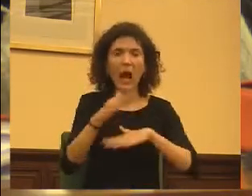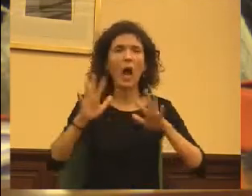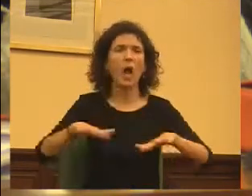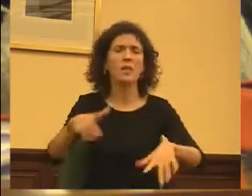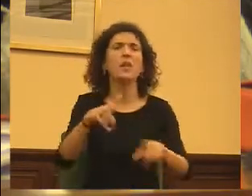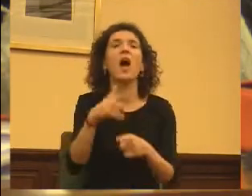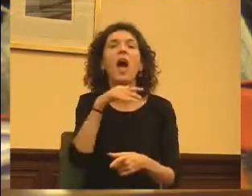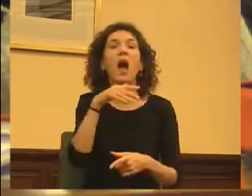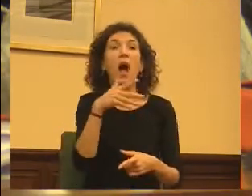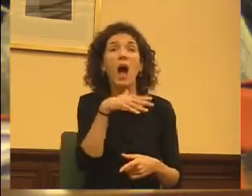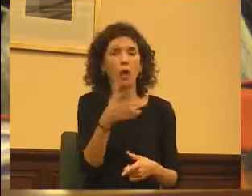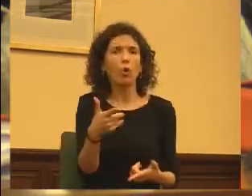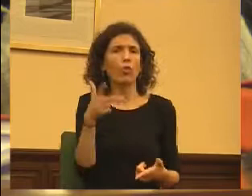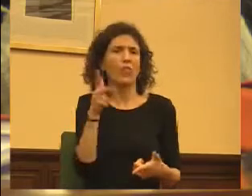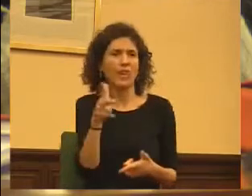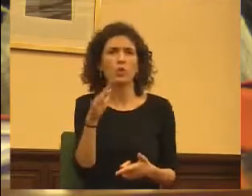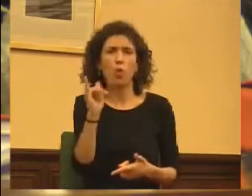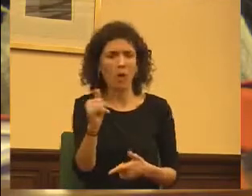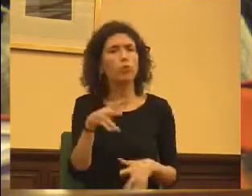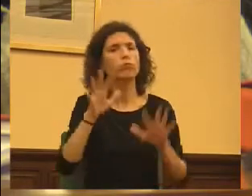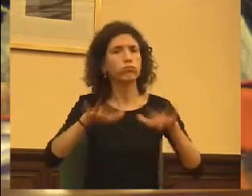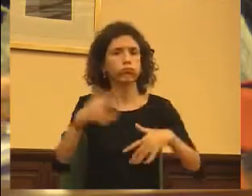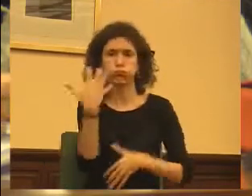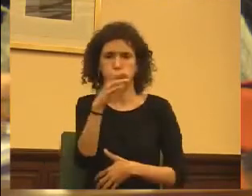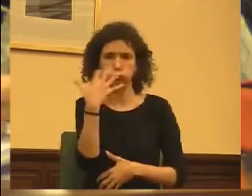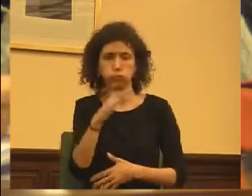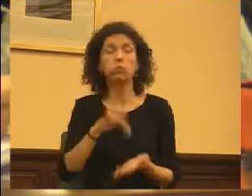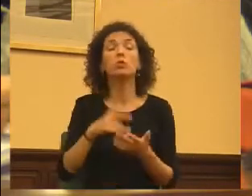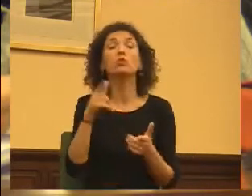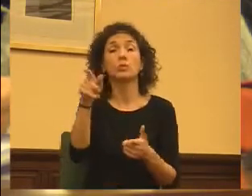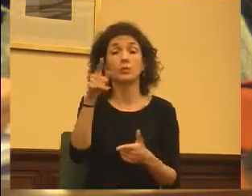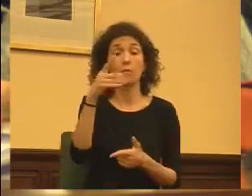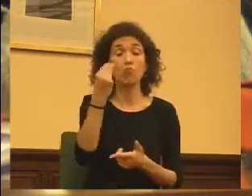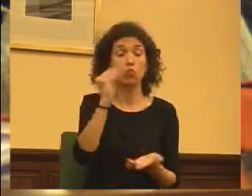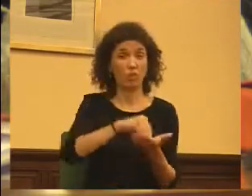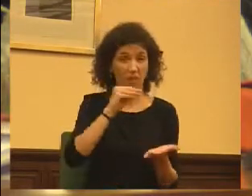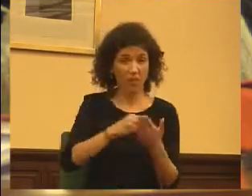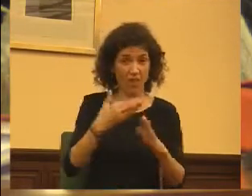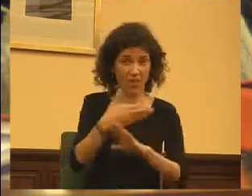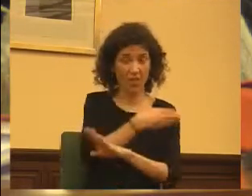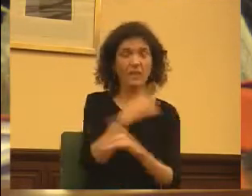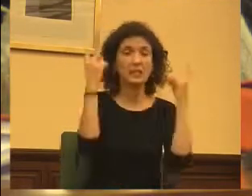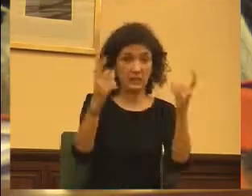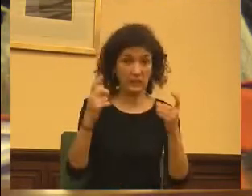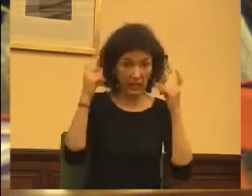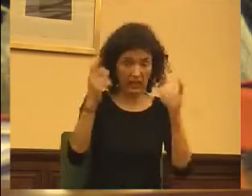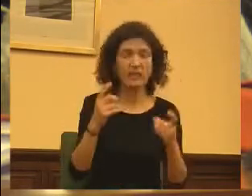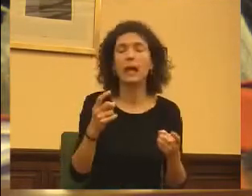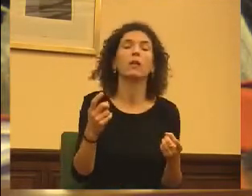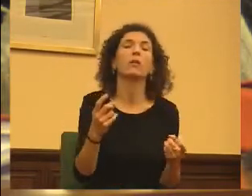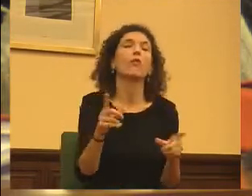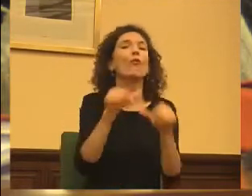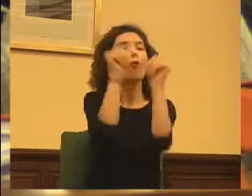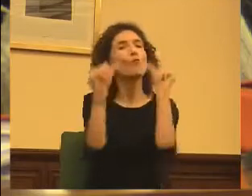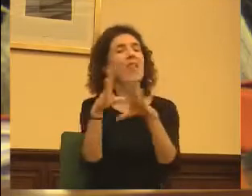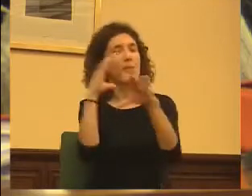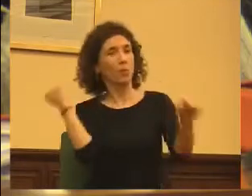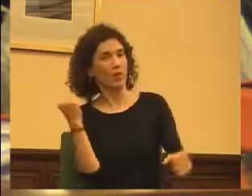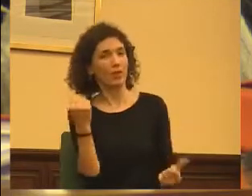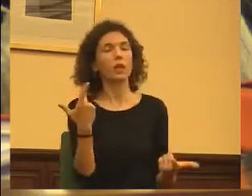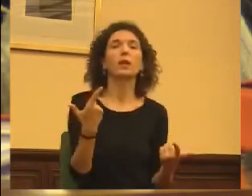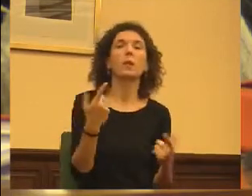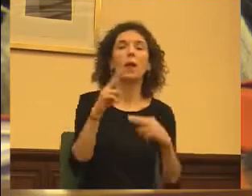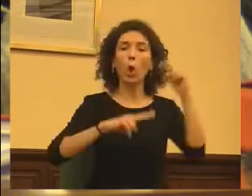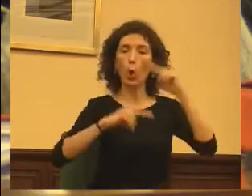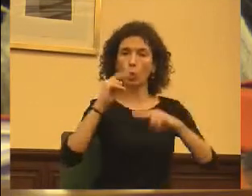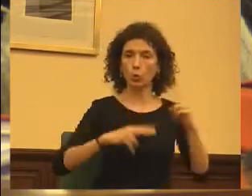las calles aquello que es legítimo y nos corresponde. Máxime cuando en multitud de ocasiones se ha intentado, por la vía más